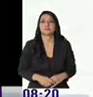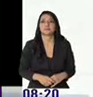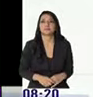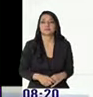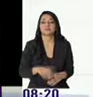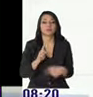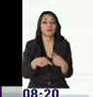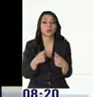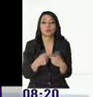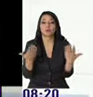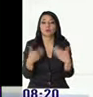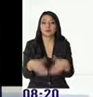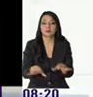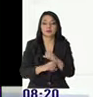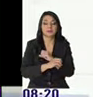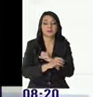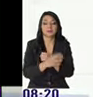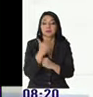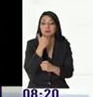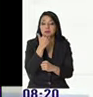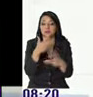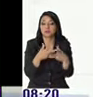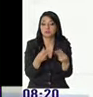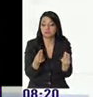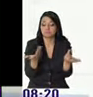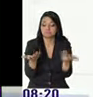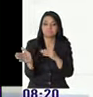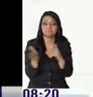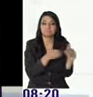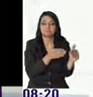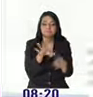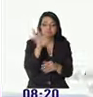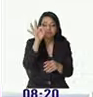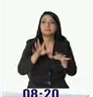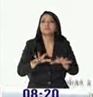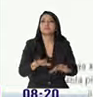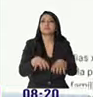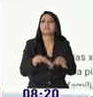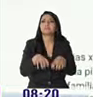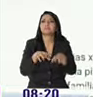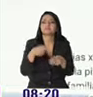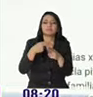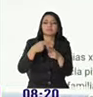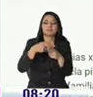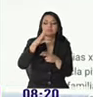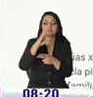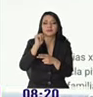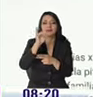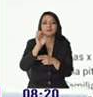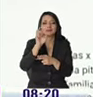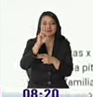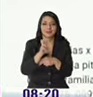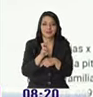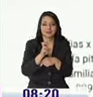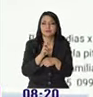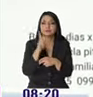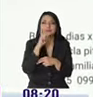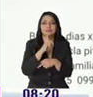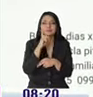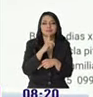implementemos campaña, no? Buenos días, favor, les pido que ayuden a encontrar nuestra mascota. Oh, se llama Kaiser, una vez que el pitbull negro.